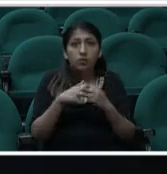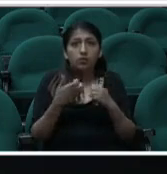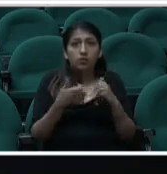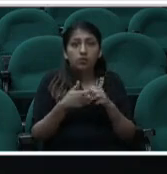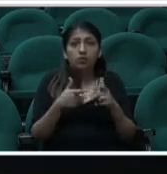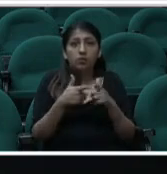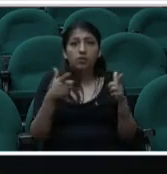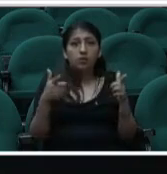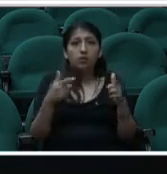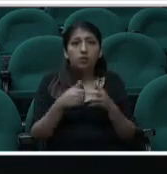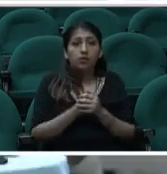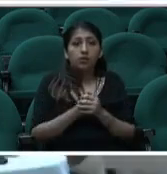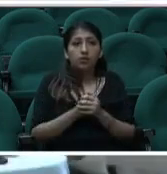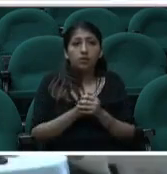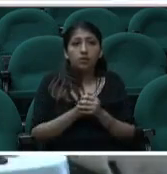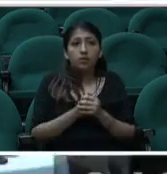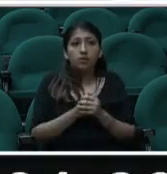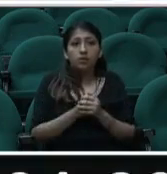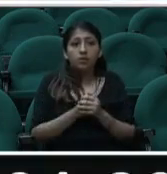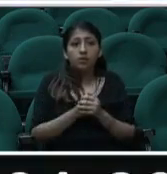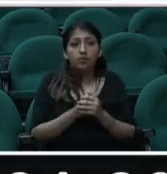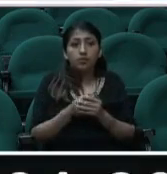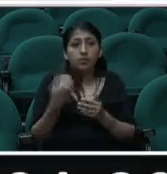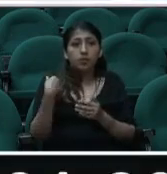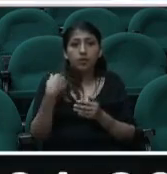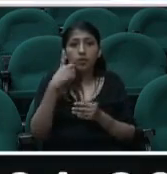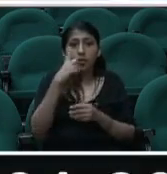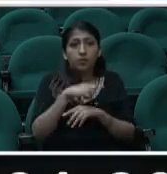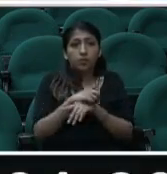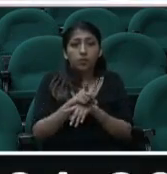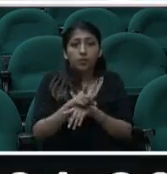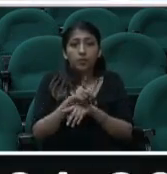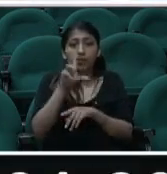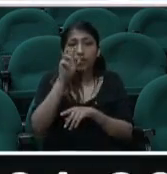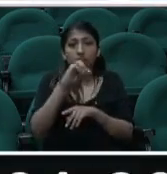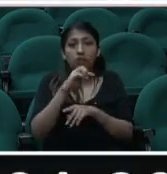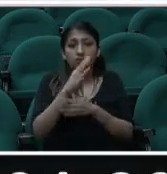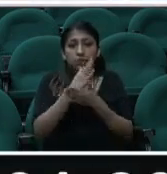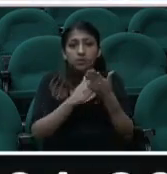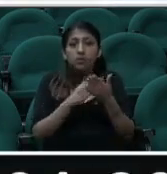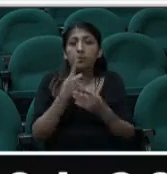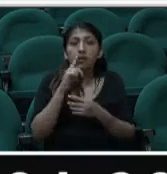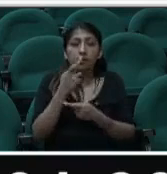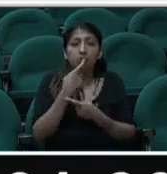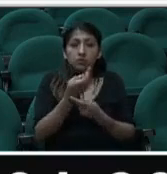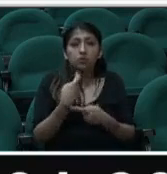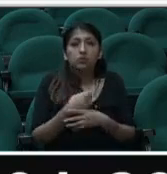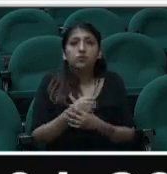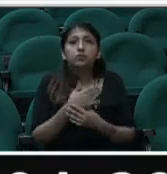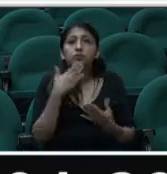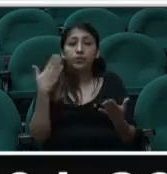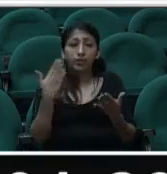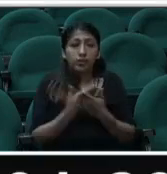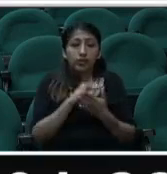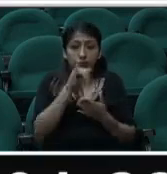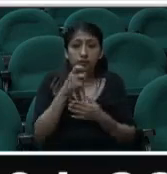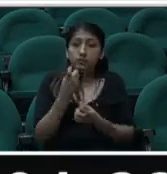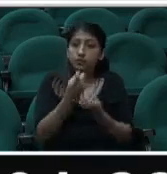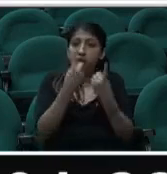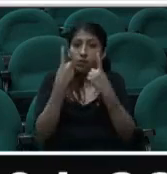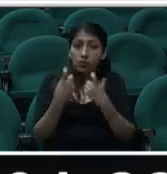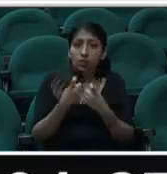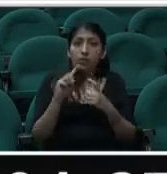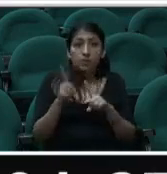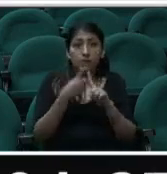problema grave realmente bien el candidato grande tiene un minuto 30 segundos para responder muchas gracias estimadas jesse por la pregunta